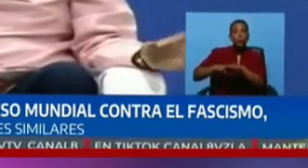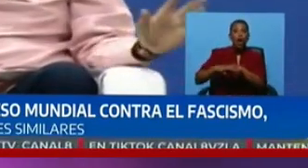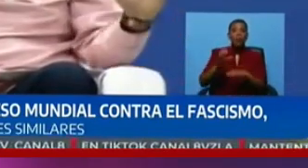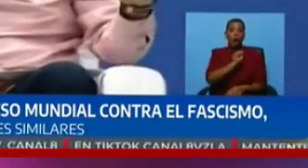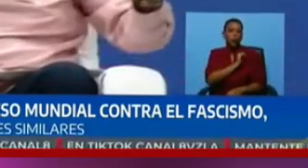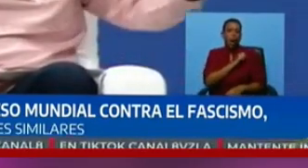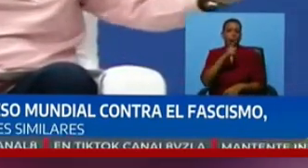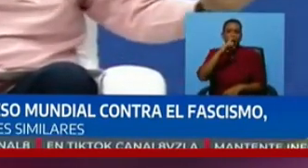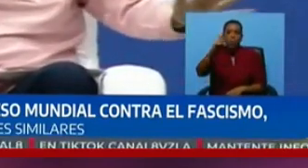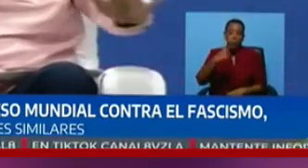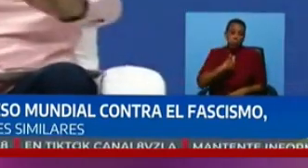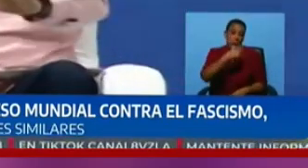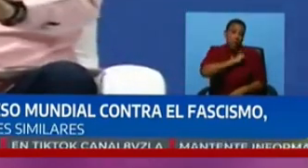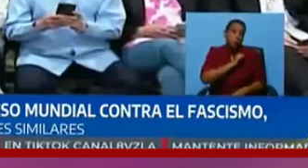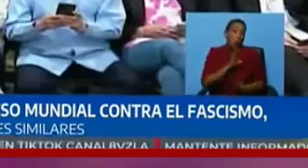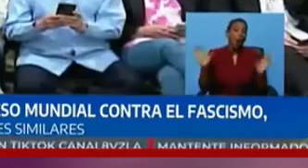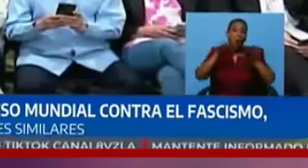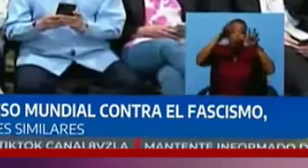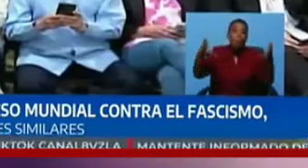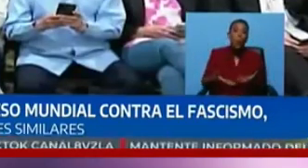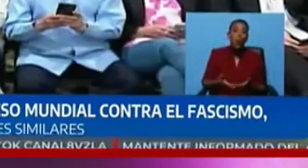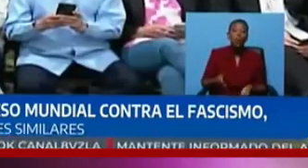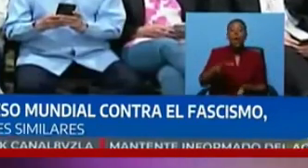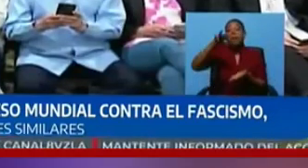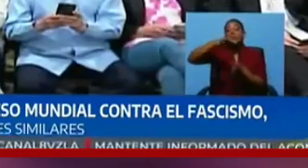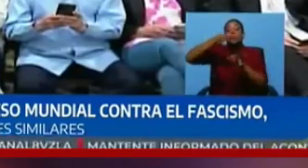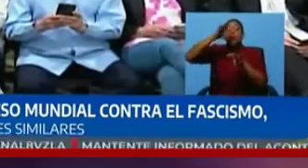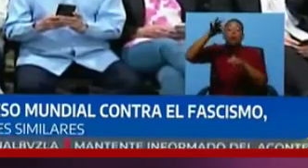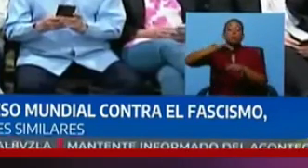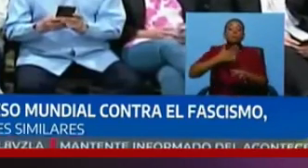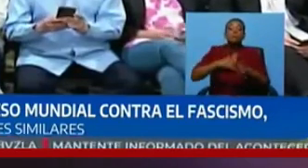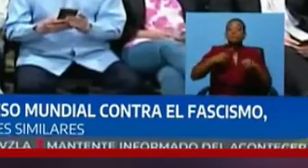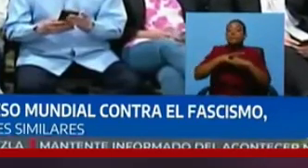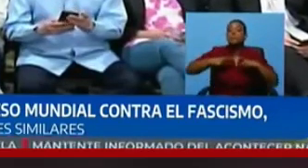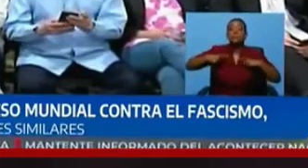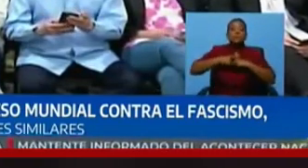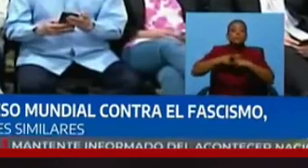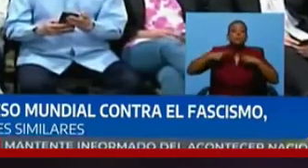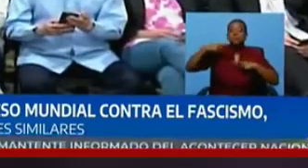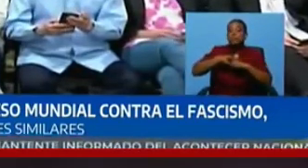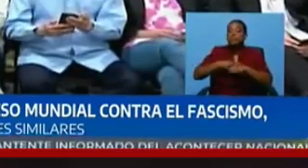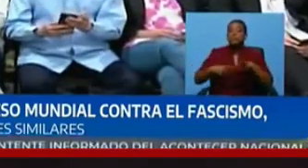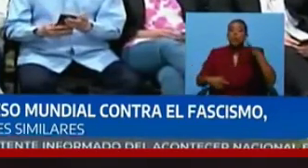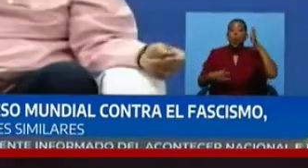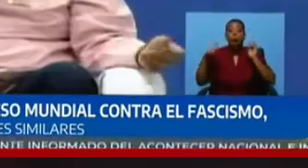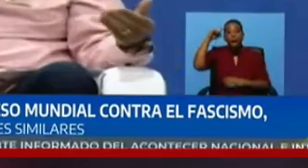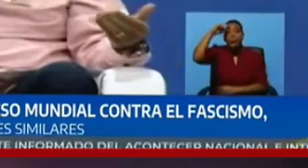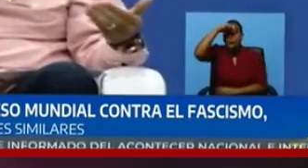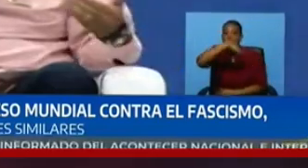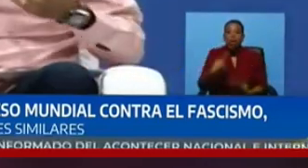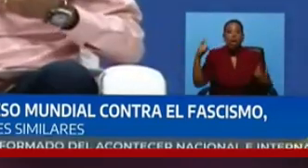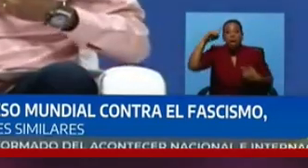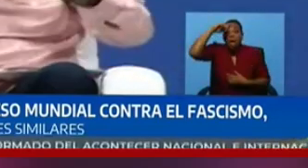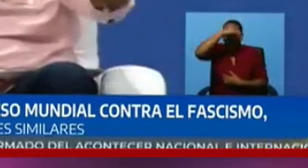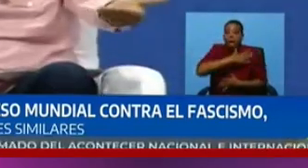fascismo? Mira, Carlos, es muy importante, muy importante esta iniciativa que se la escuché al